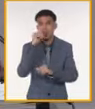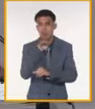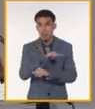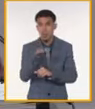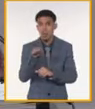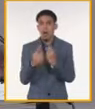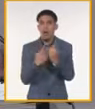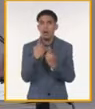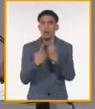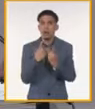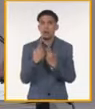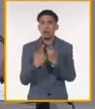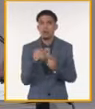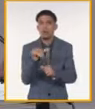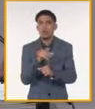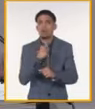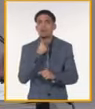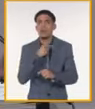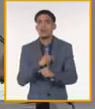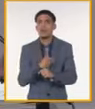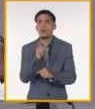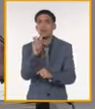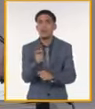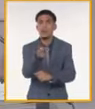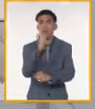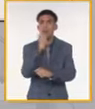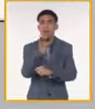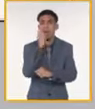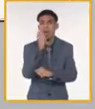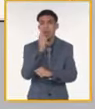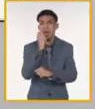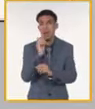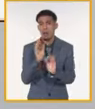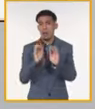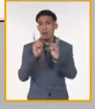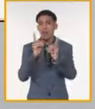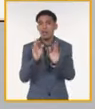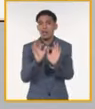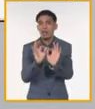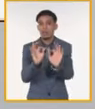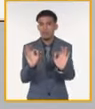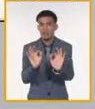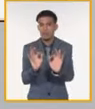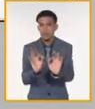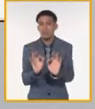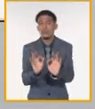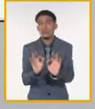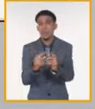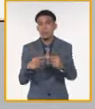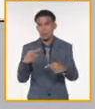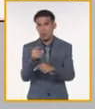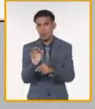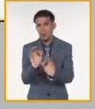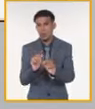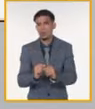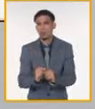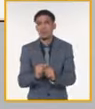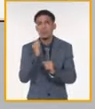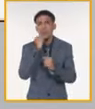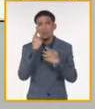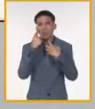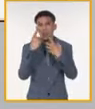una figura que es el pescador comercial que ha tenido una política específica de fomento de creación y se ha entendido necesario un